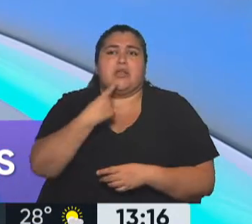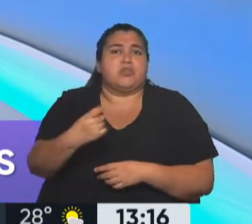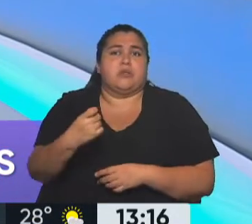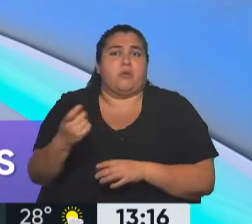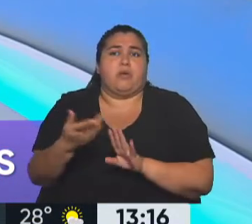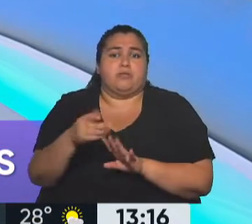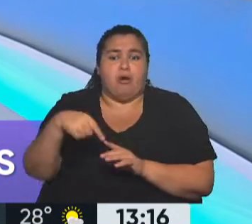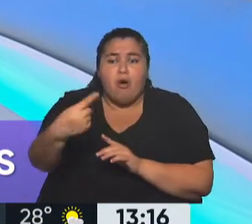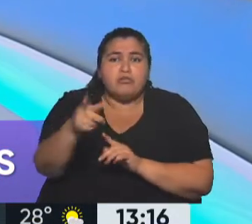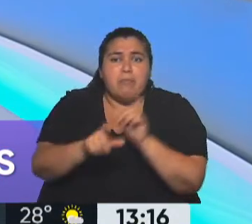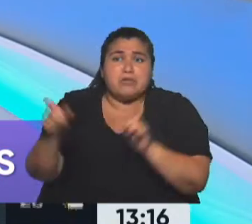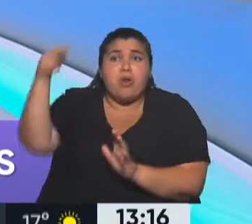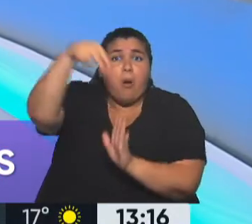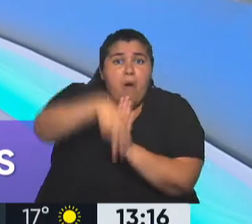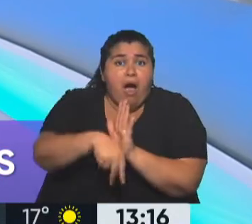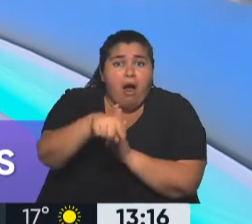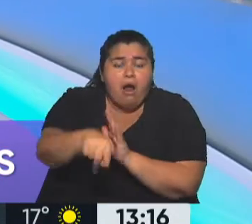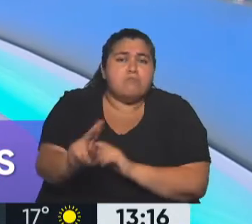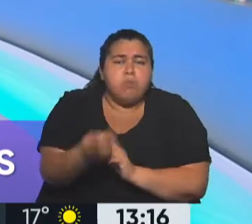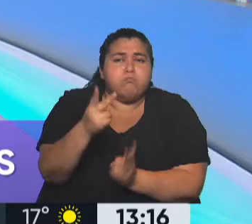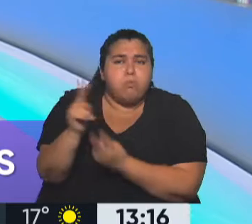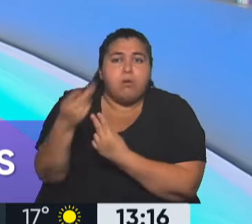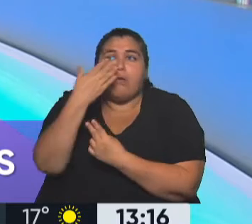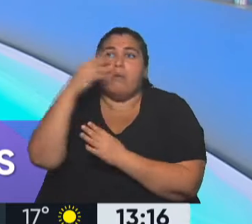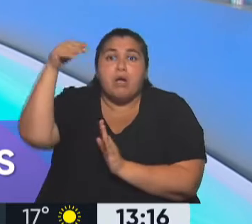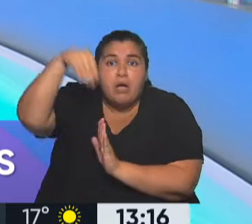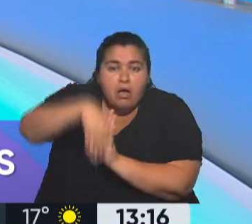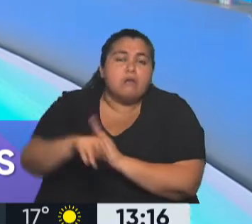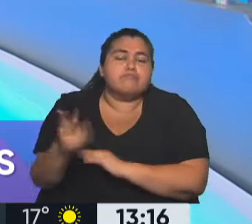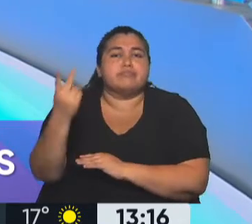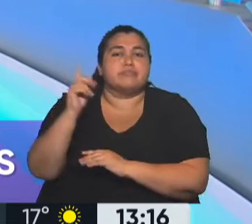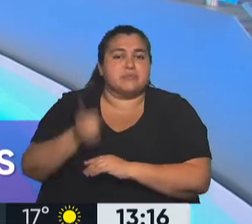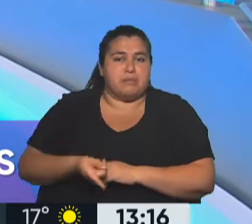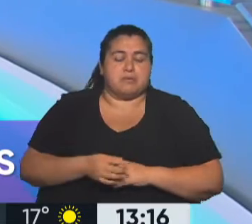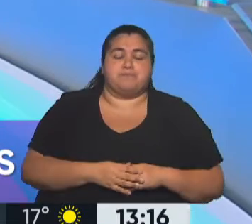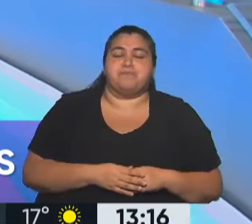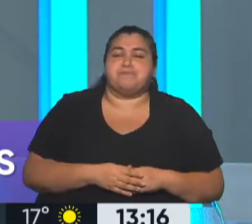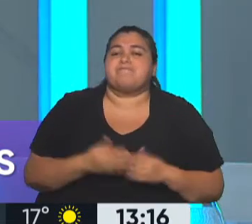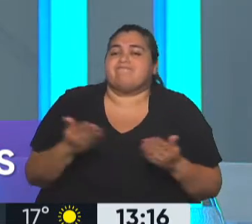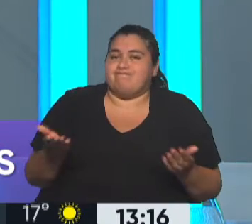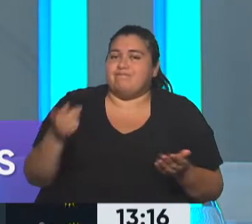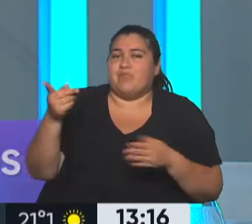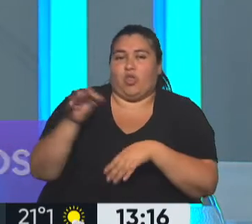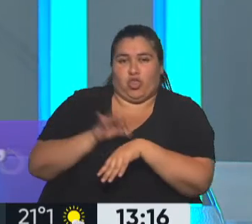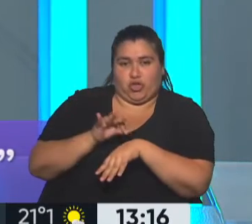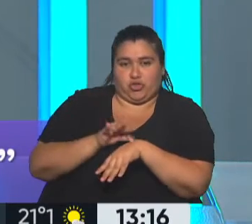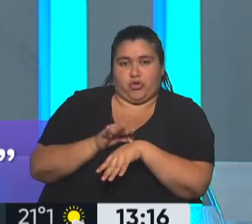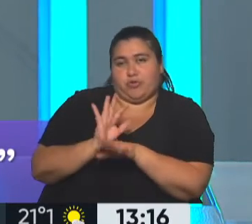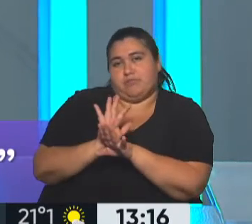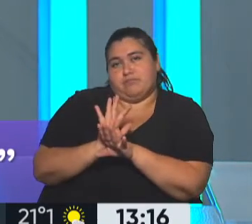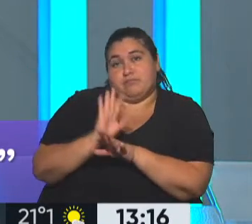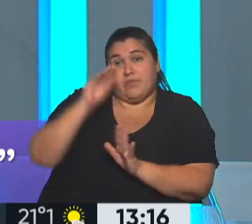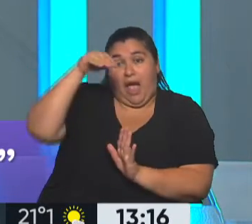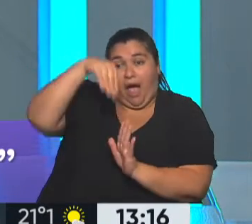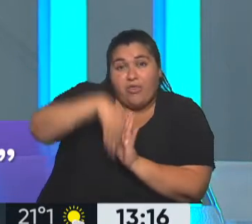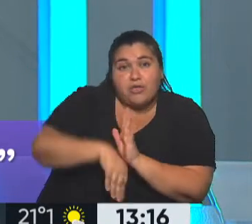estaban muertos y han fallecido también. A ver, doctor Carlos Damín, una cosa igualmente es encontrarse con la muerte en el interior